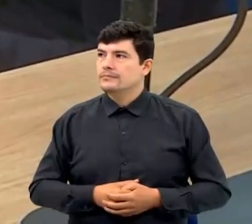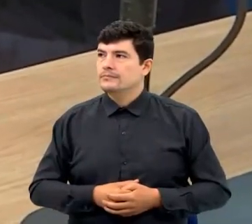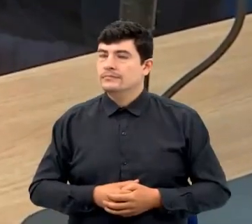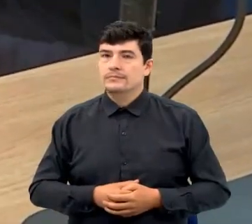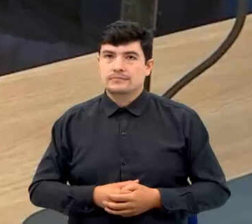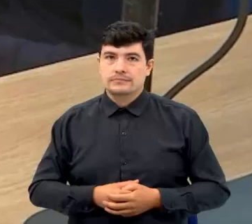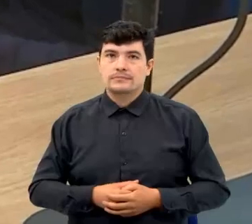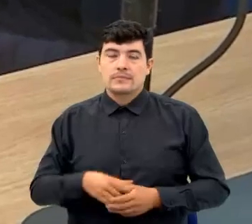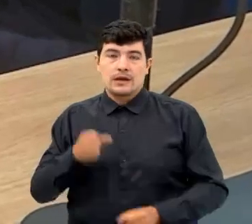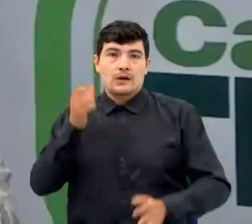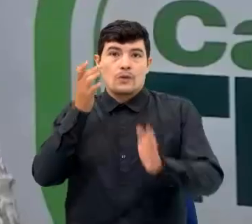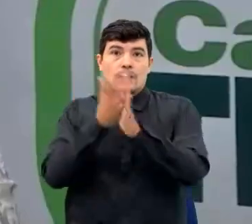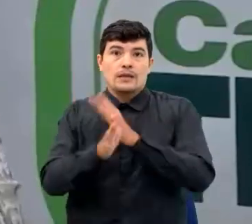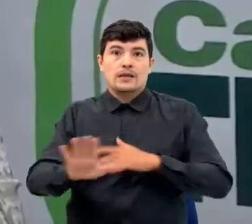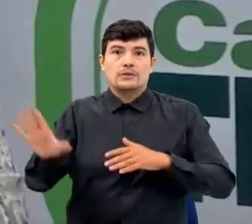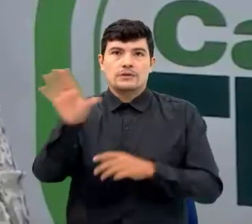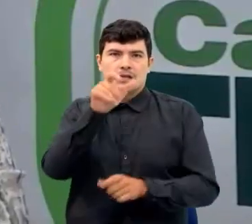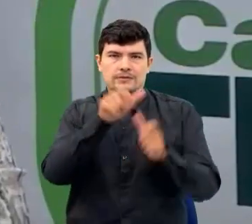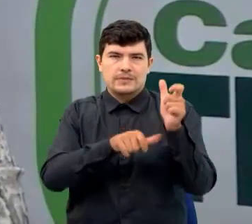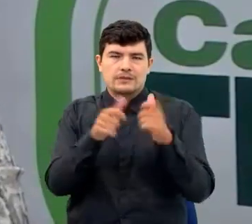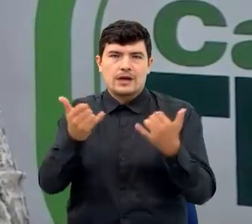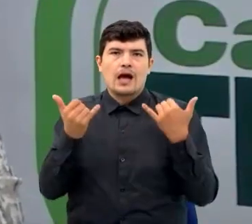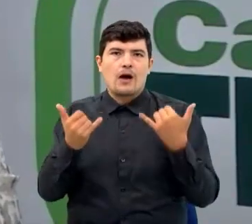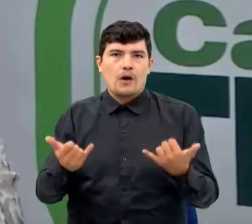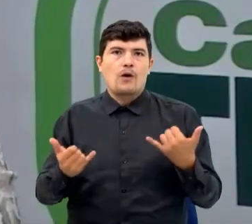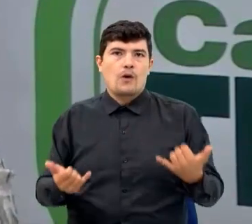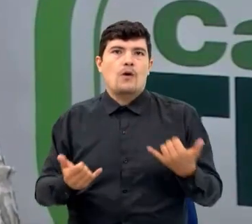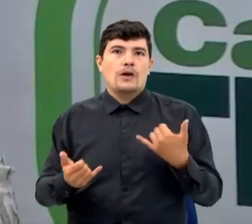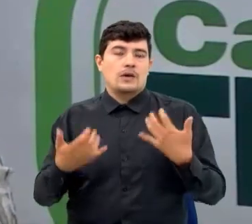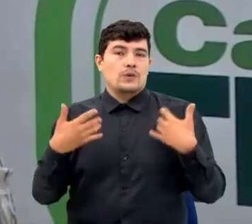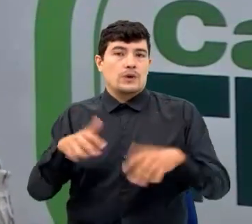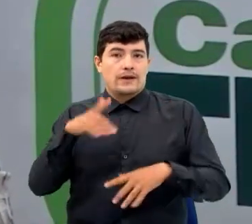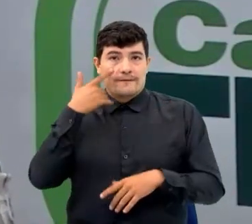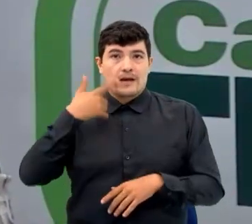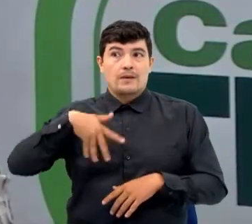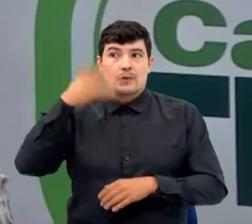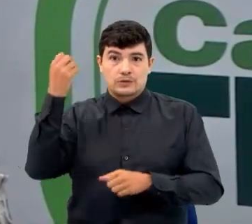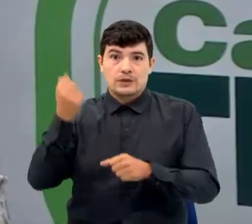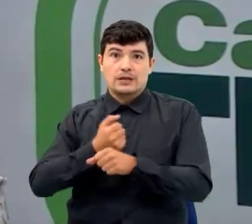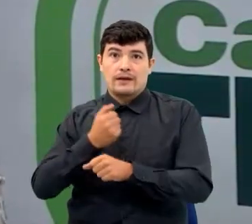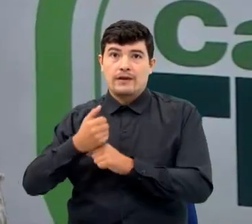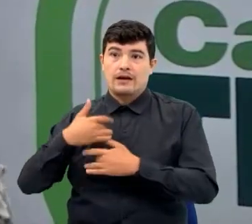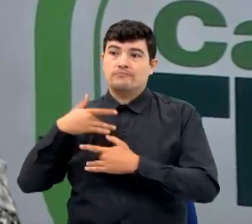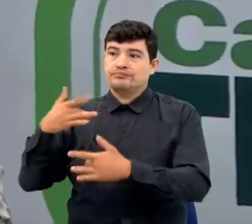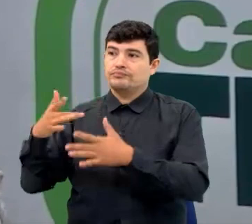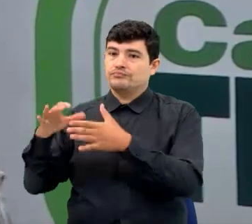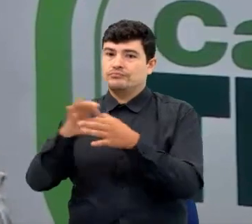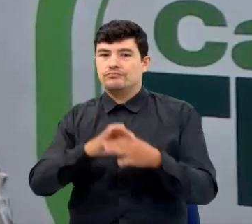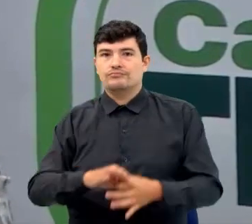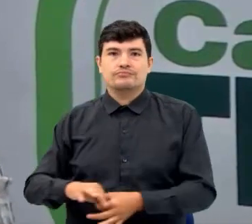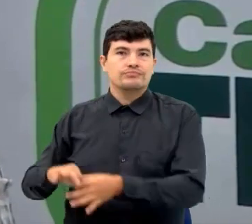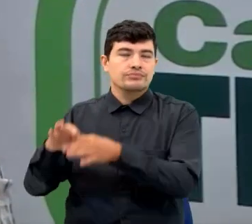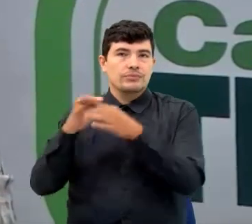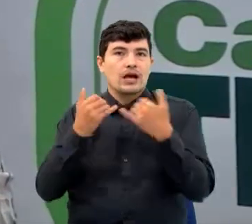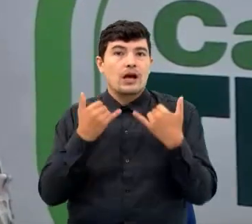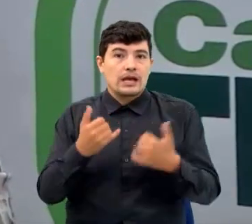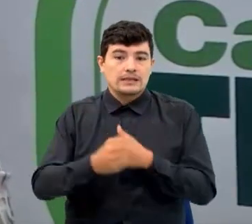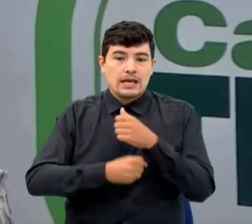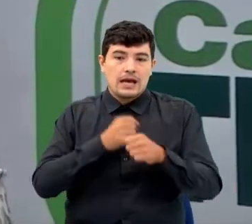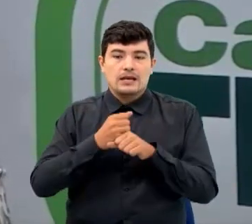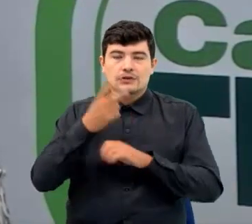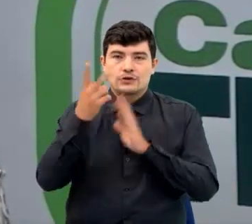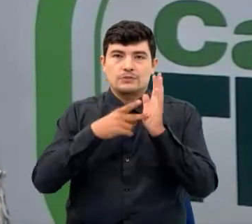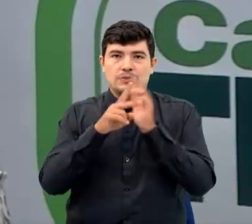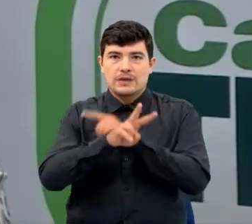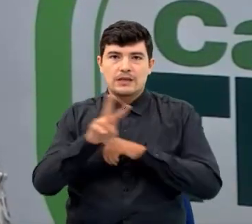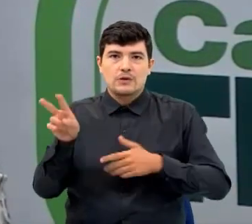Contarle a todos nuestros televidentes que hoy en día está de moda el trabajo colaborativo. No podríamos terminar este 2022 sin la firma de